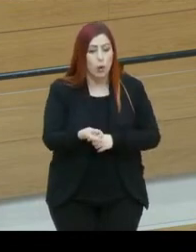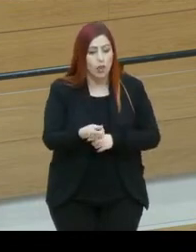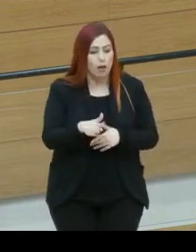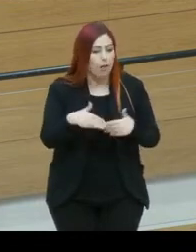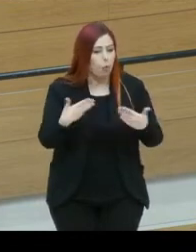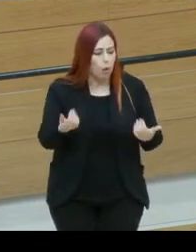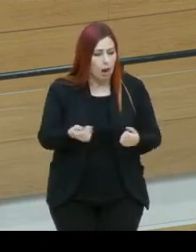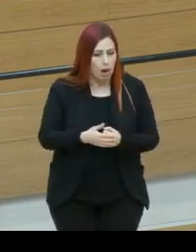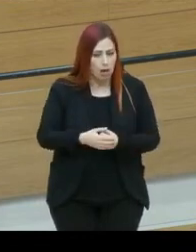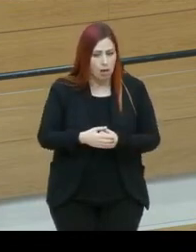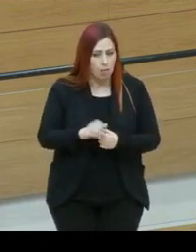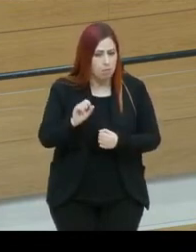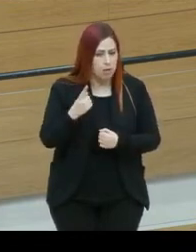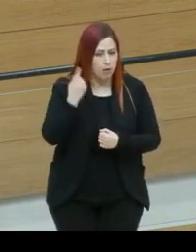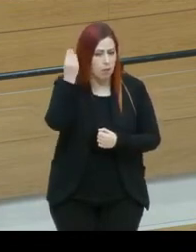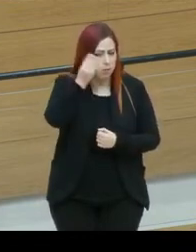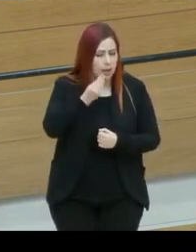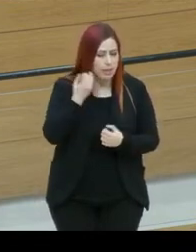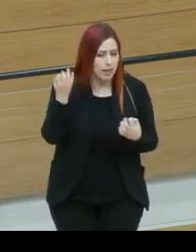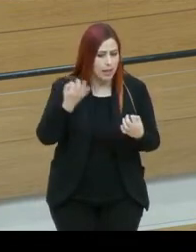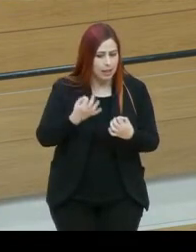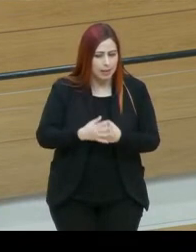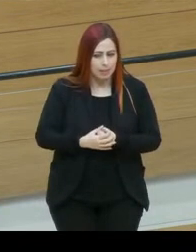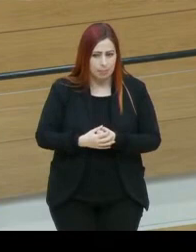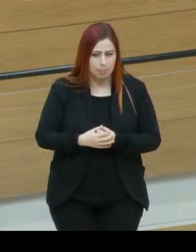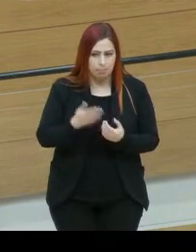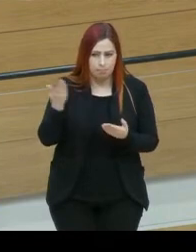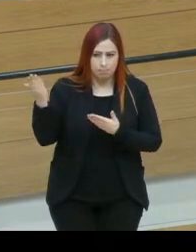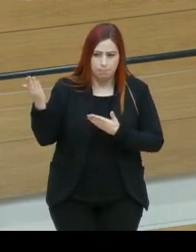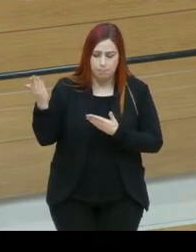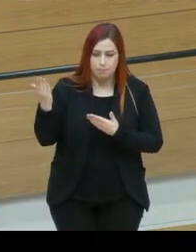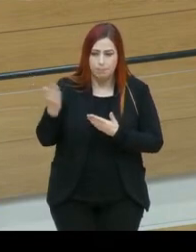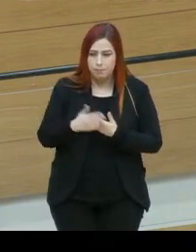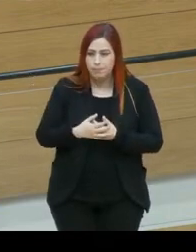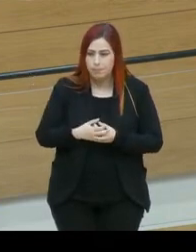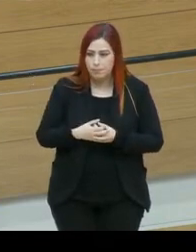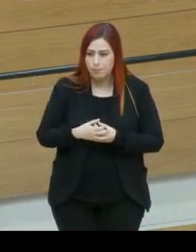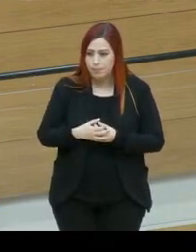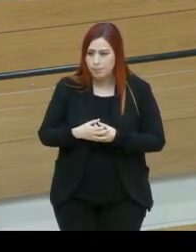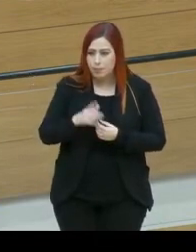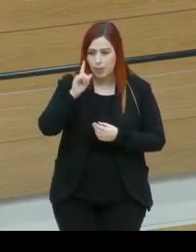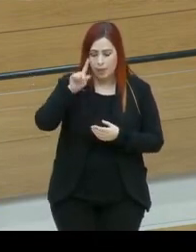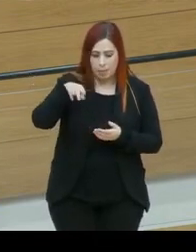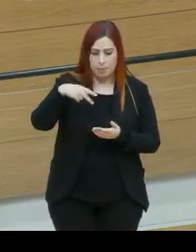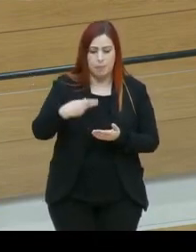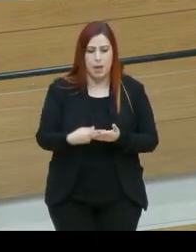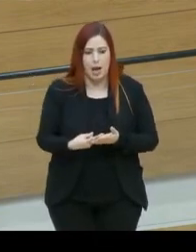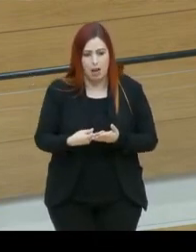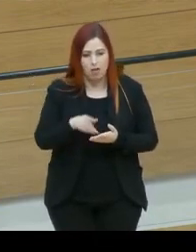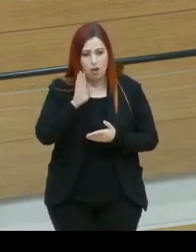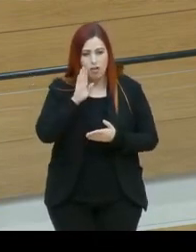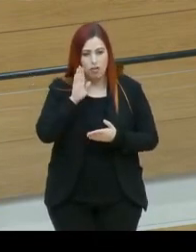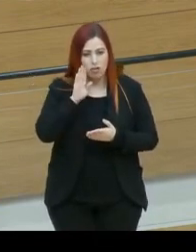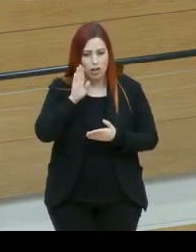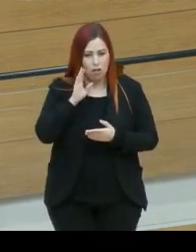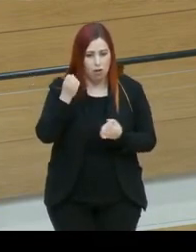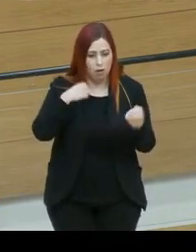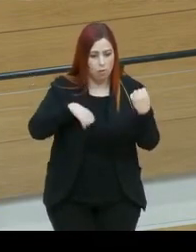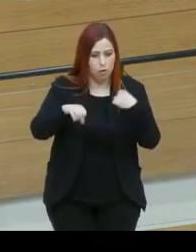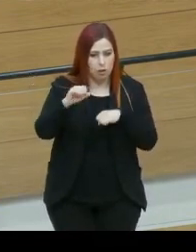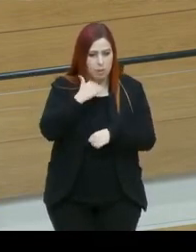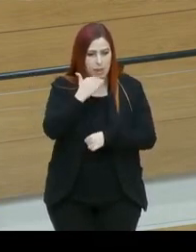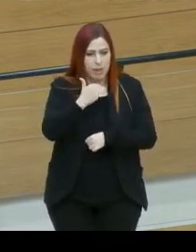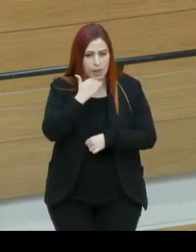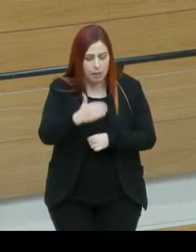botellón, ¿qué es lo primero que se os viene a la cabeza? Pues esto, los desmayos, las intoxicaciones, los comportamientos de